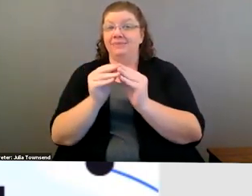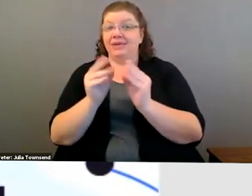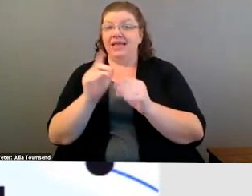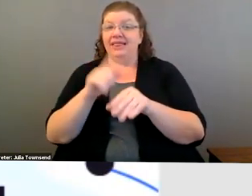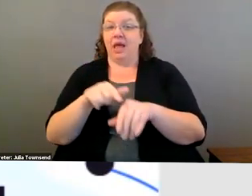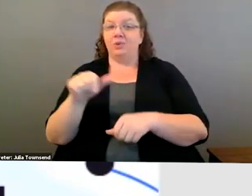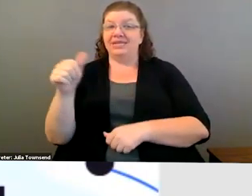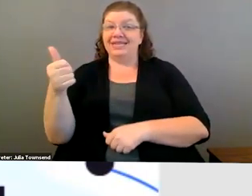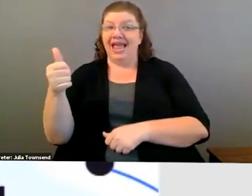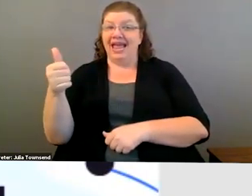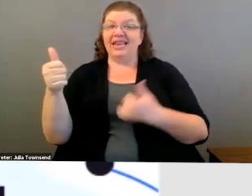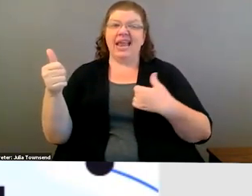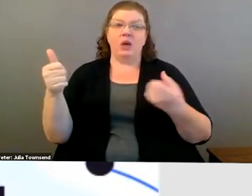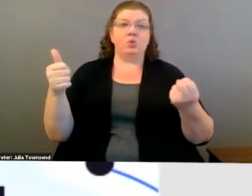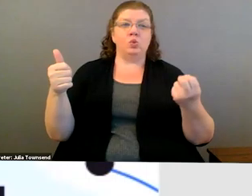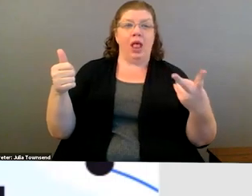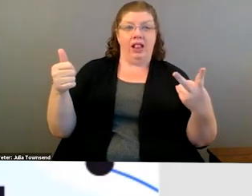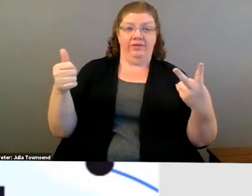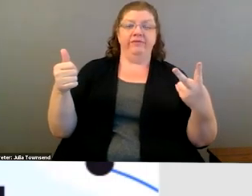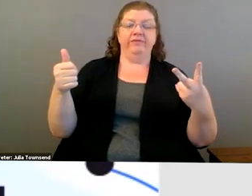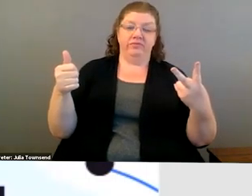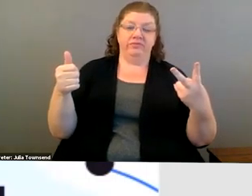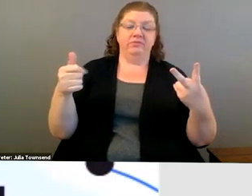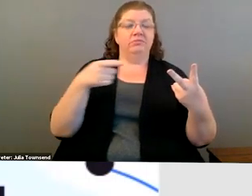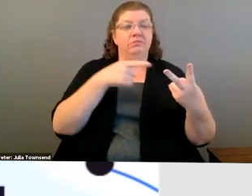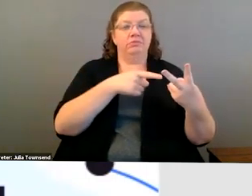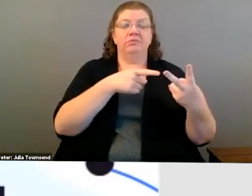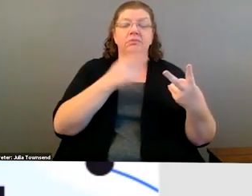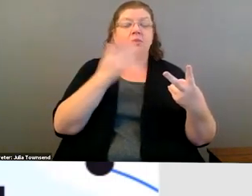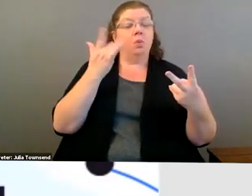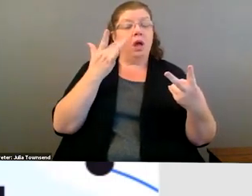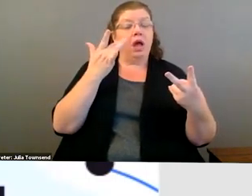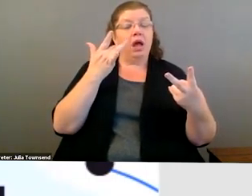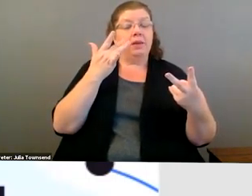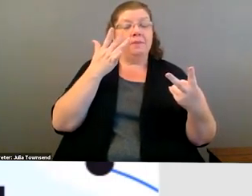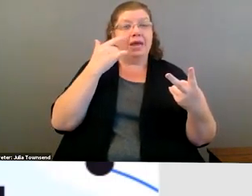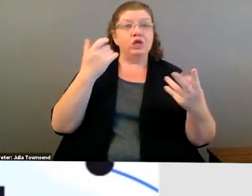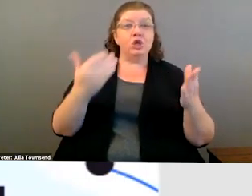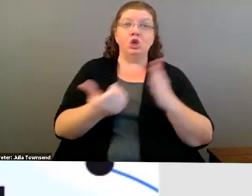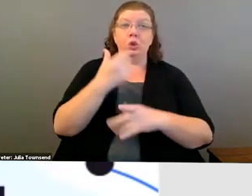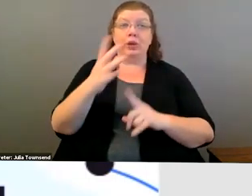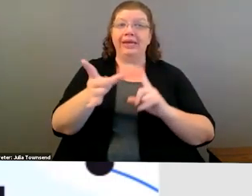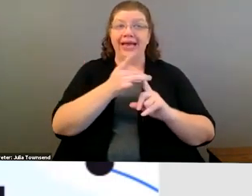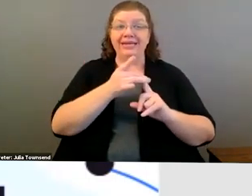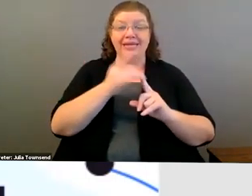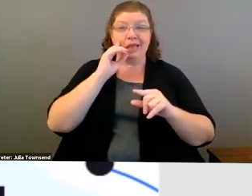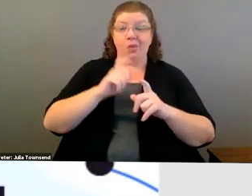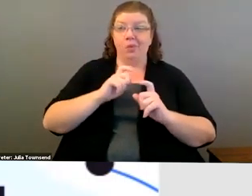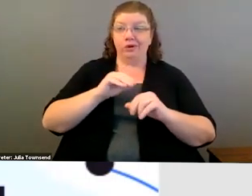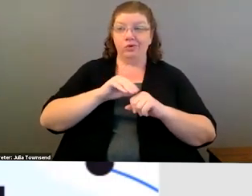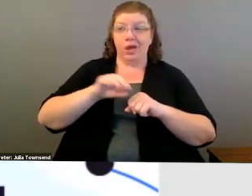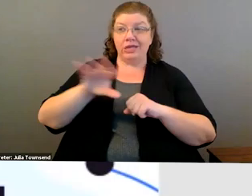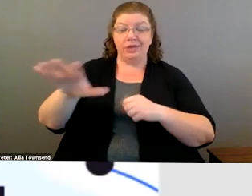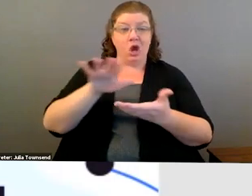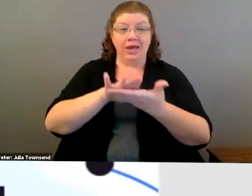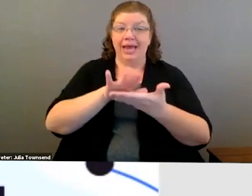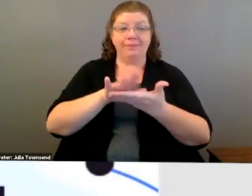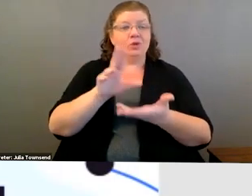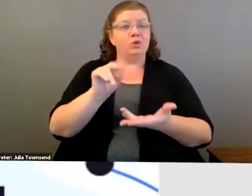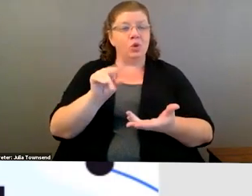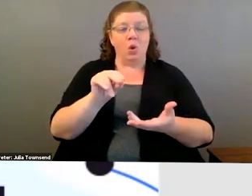decía 10 y ahora son 12 eso no es porque tenemos nuevos casos de transmisión en el